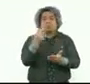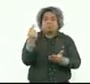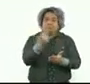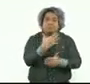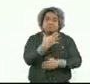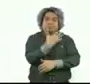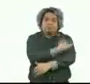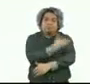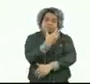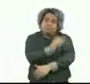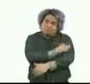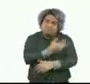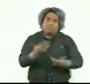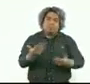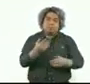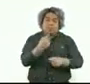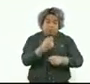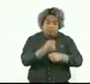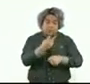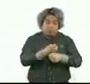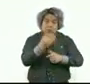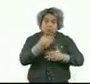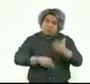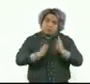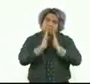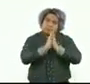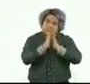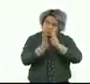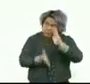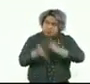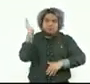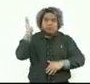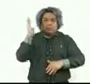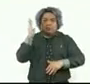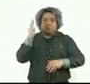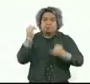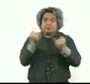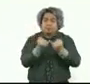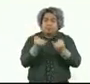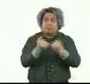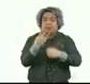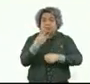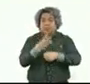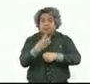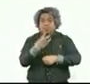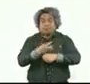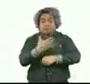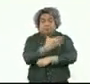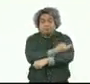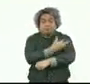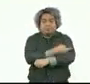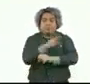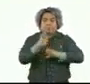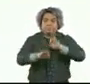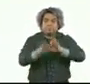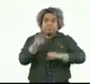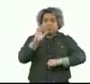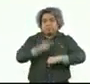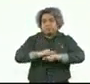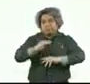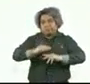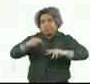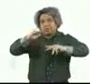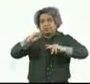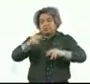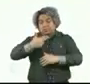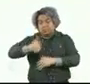la primera o segunda dosis, acudir por ella, y también la importancia de los refuerzos que estamos poniendo hoy y que logremos coberturas muy altas. Creemos nosotros